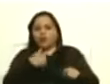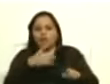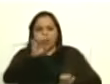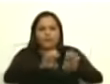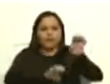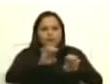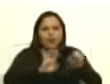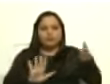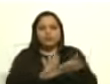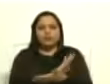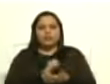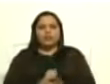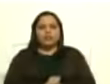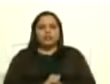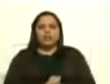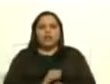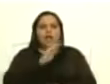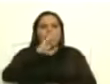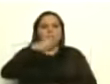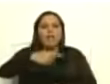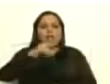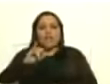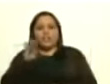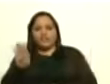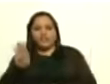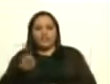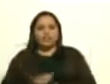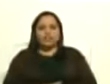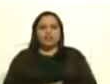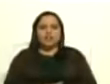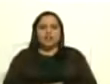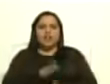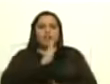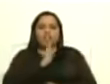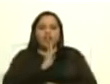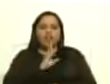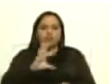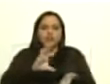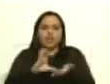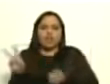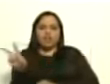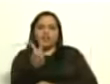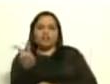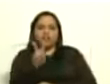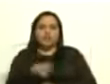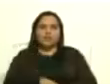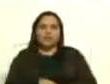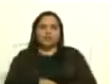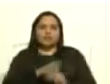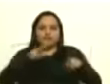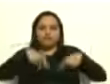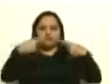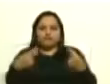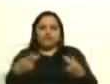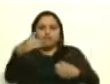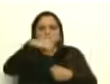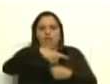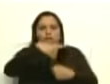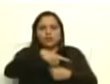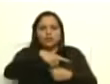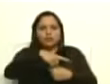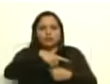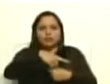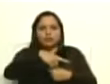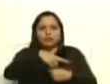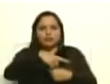de Producto Interno Bruto, ahí actualmente el Banco Central de Venezuela ha actualizado una cifra que nos llevan casi